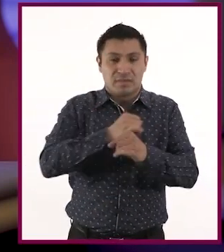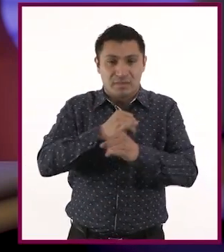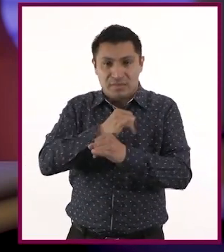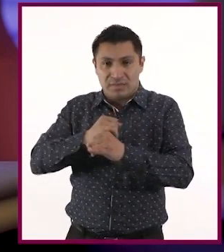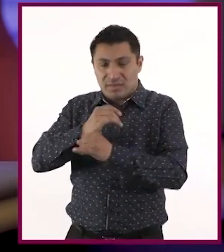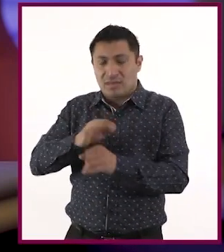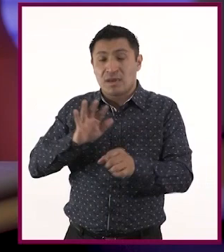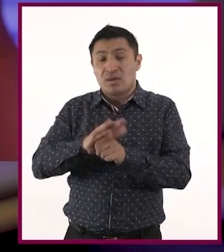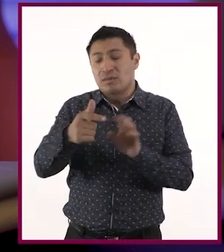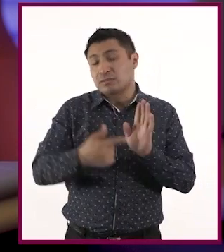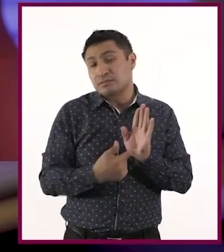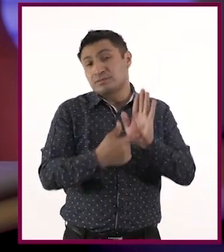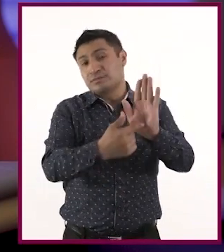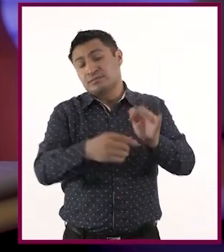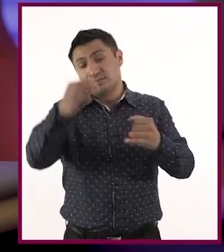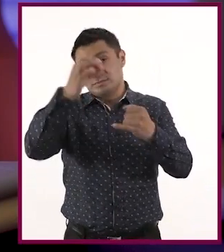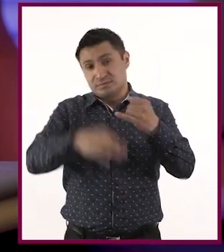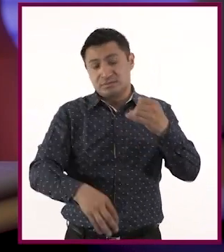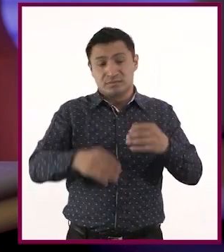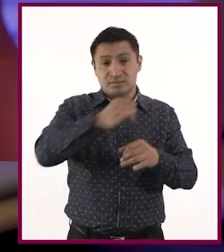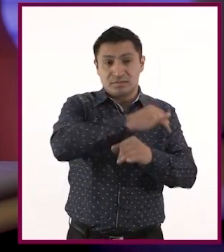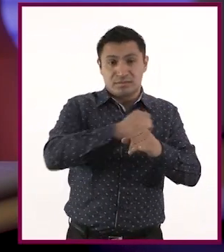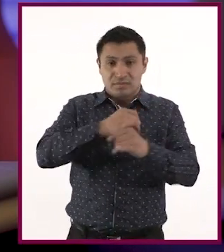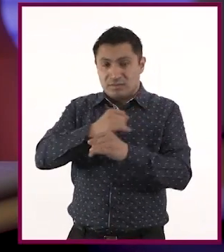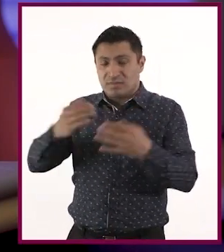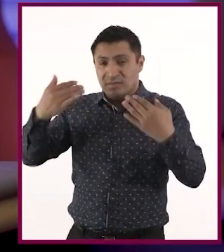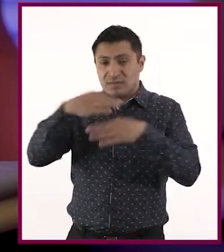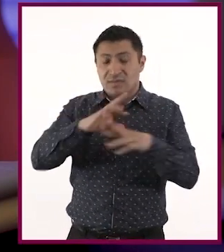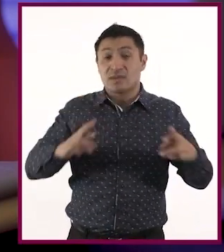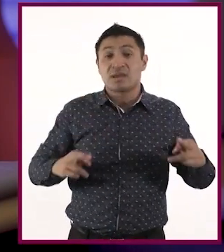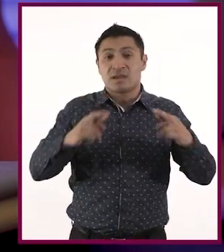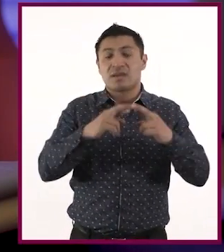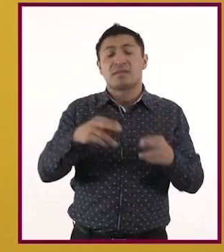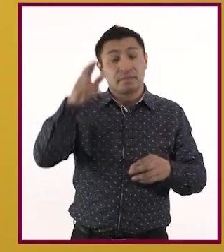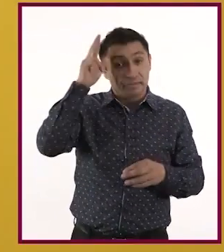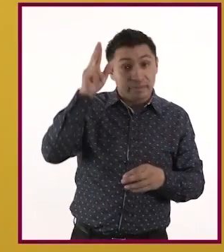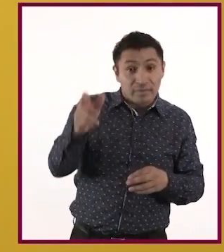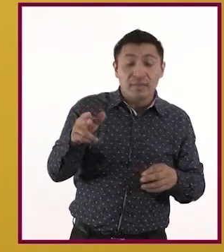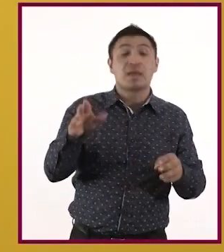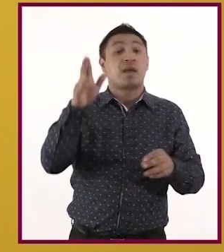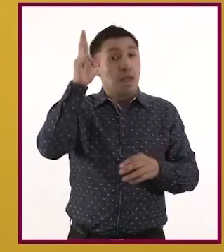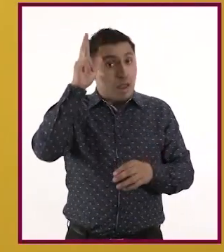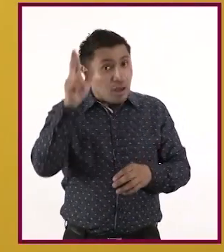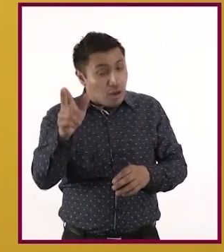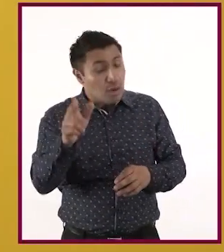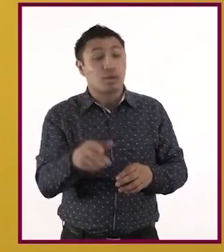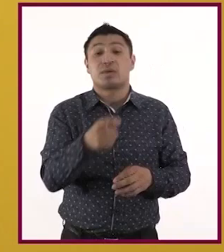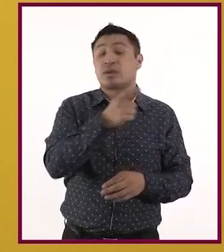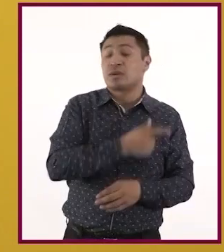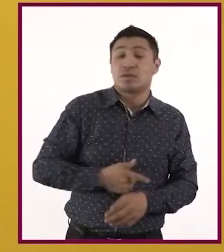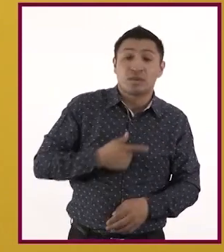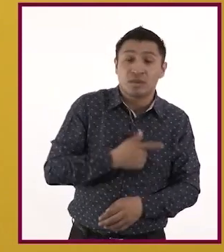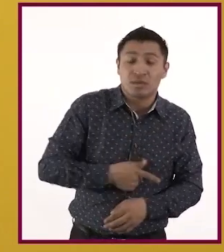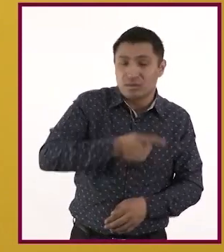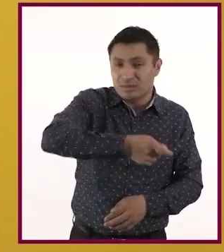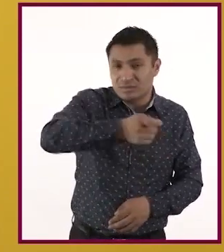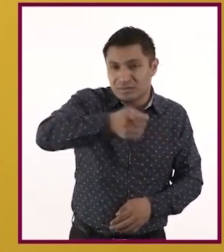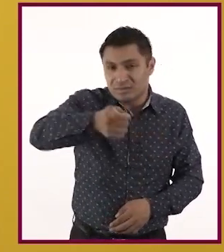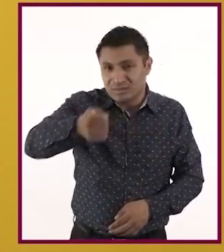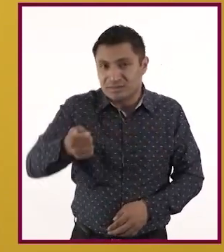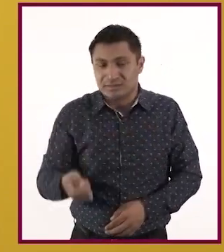sobre lo que reveló este último censo en materia de religión y religiosidad. Hola, Donovan. Hola, Shadani. Es un gusto estar con ustedes